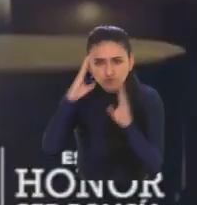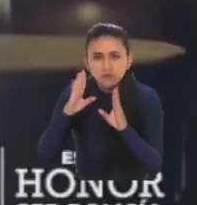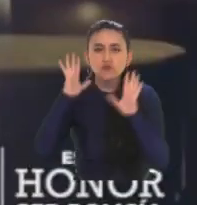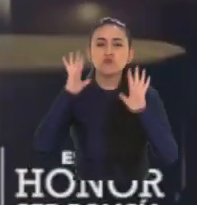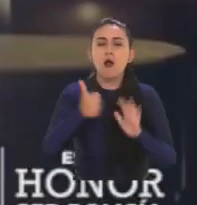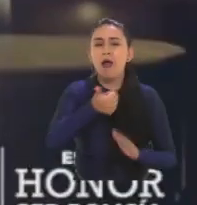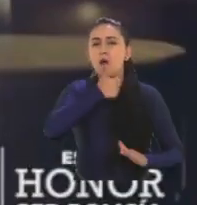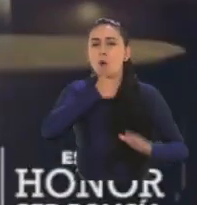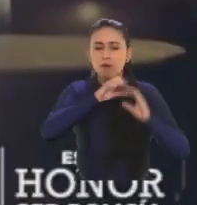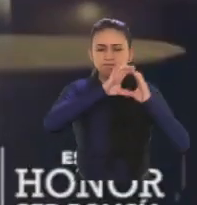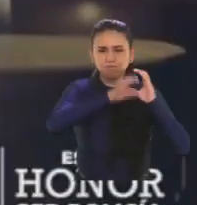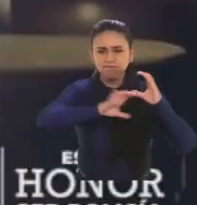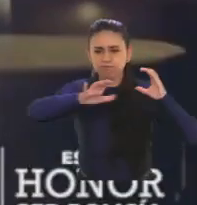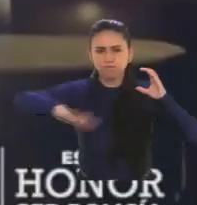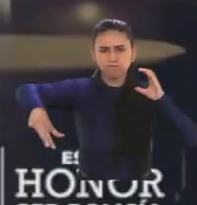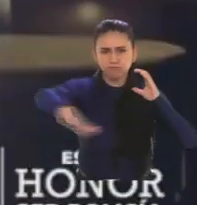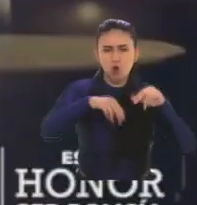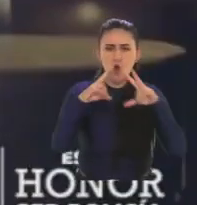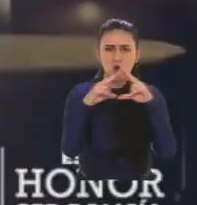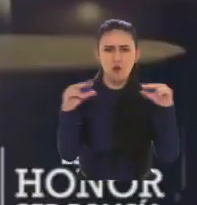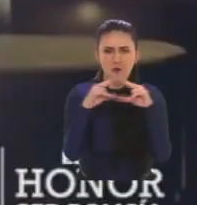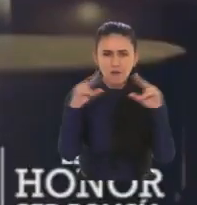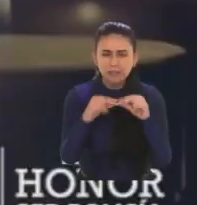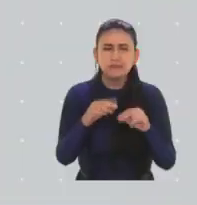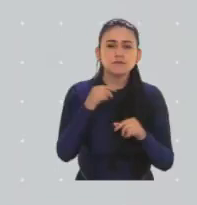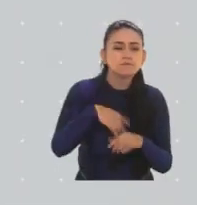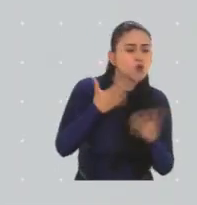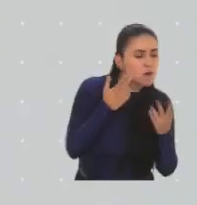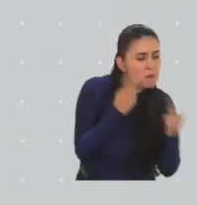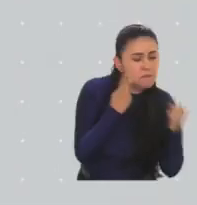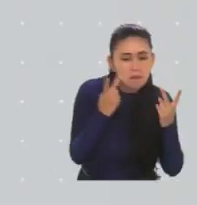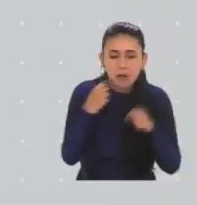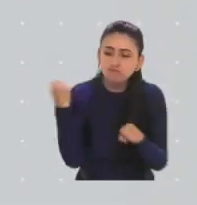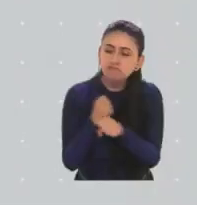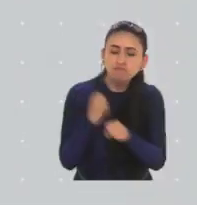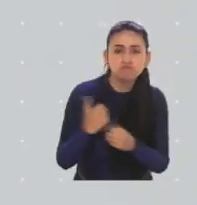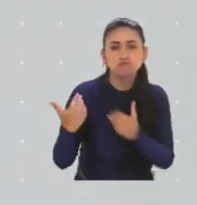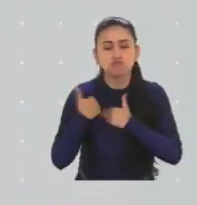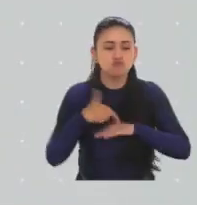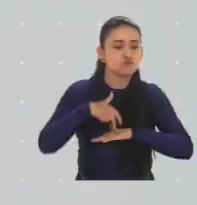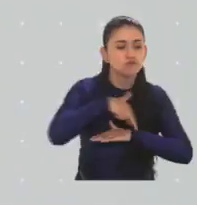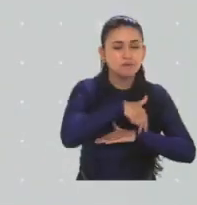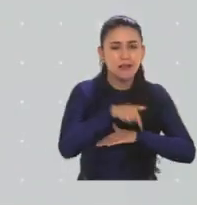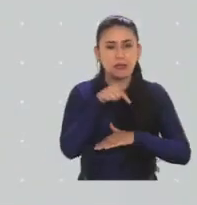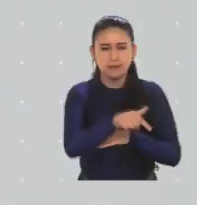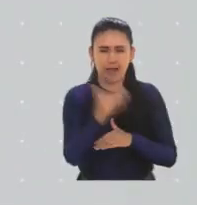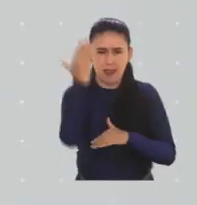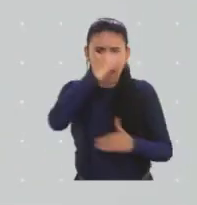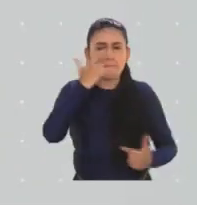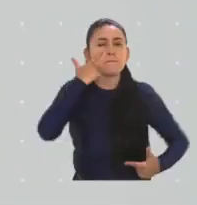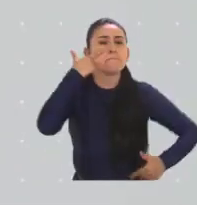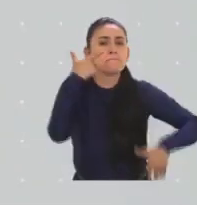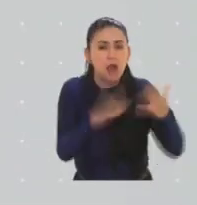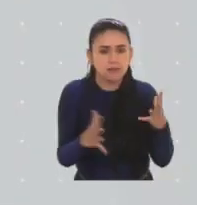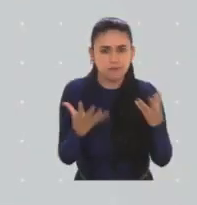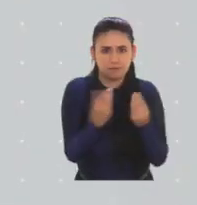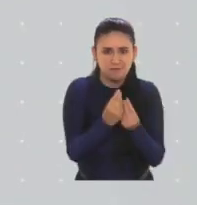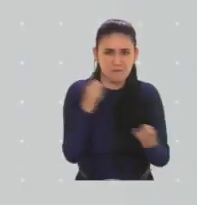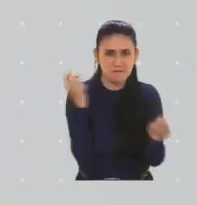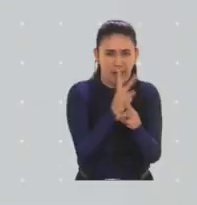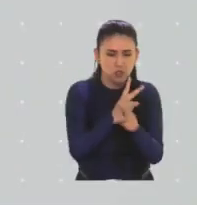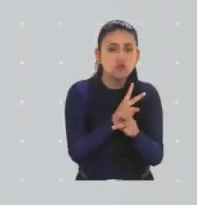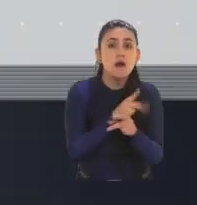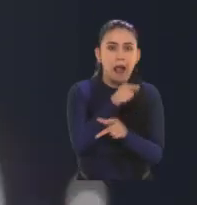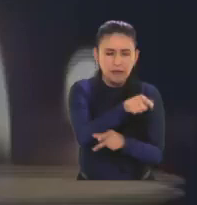Caño Limón Coveñas y la desmantelación de algunas válvulas ilegales, presuntamente que habían sido utilizadas por los grupos delincuenciales.